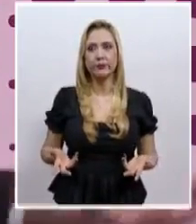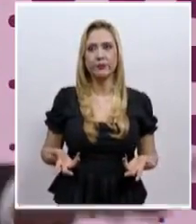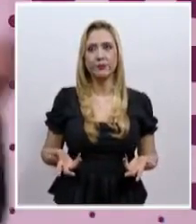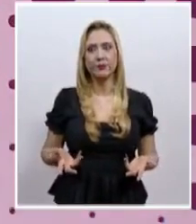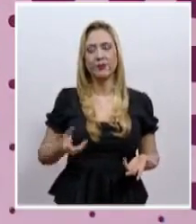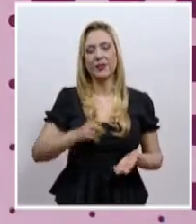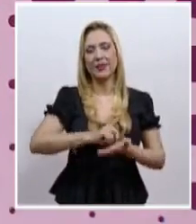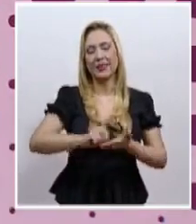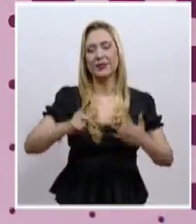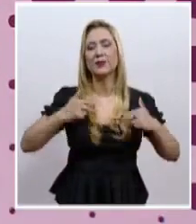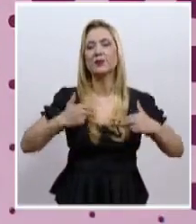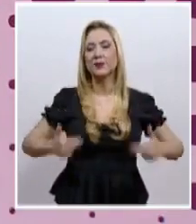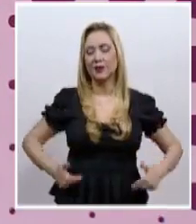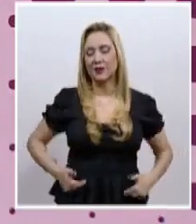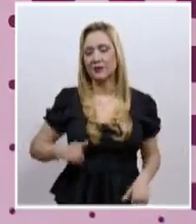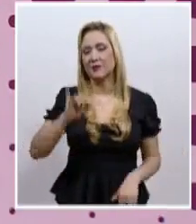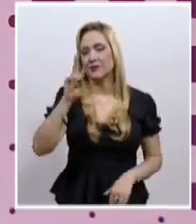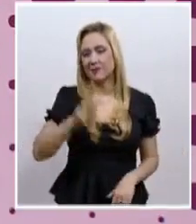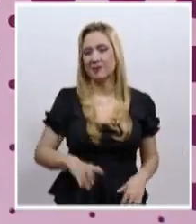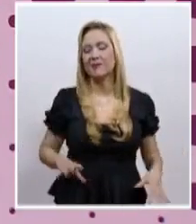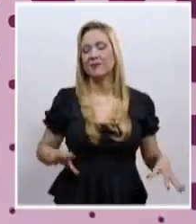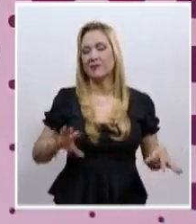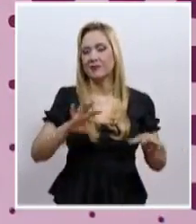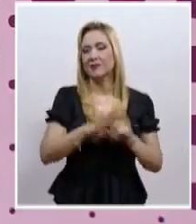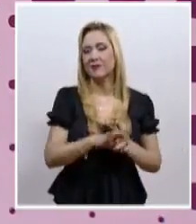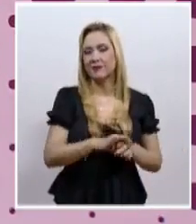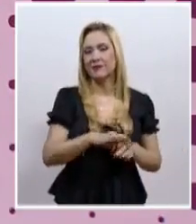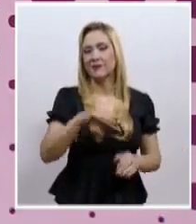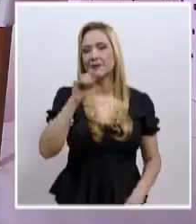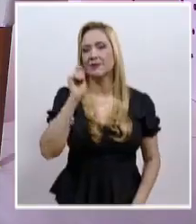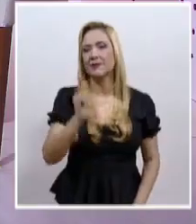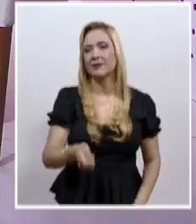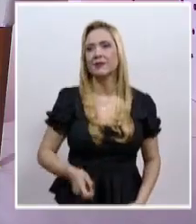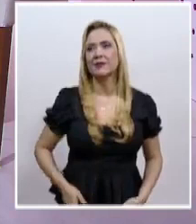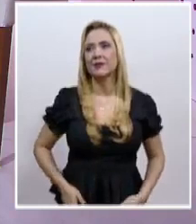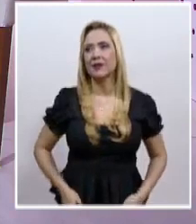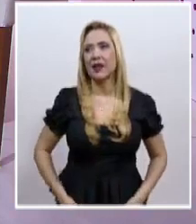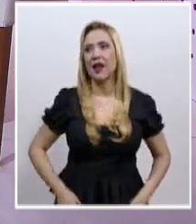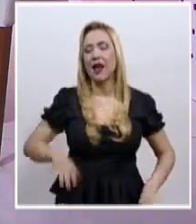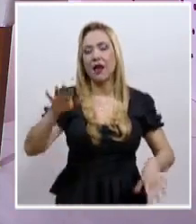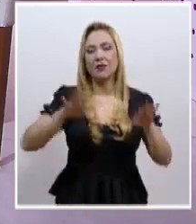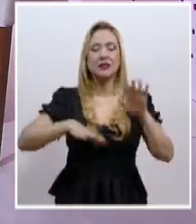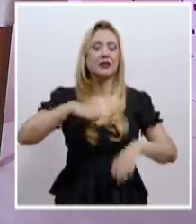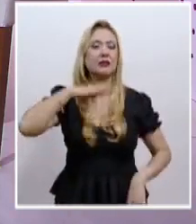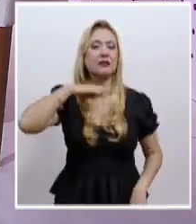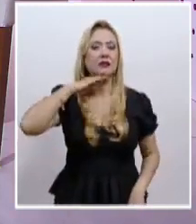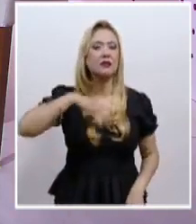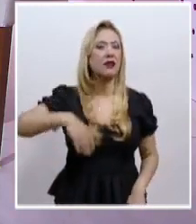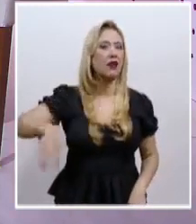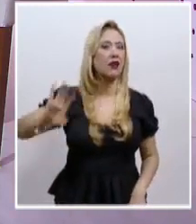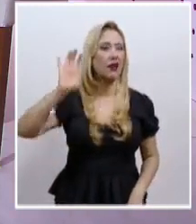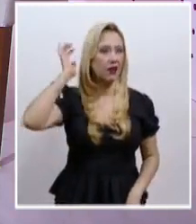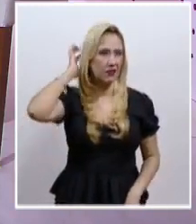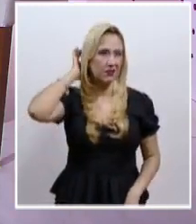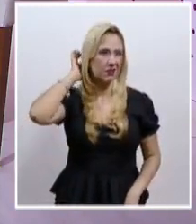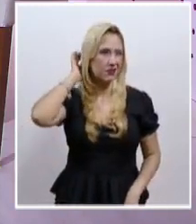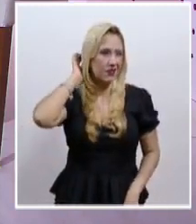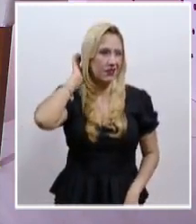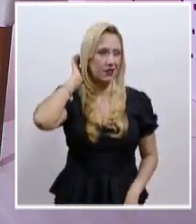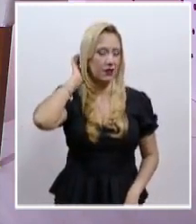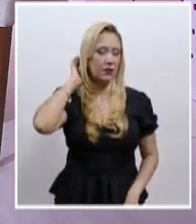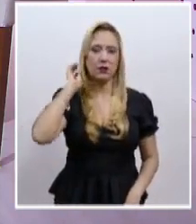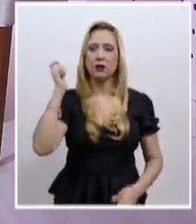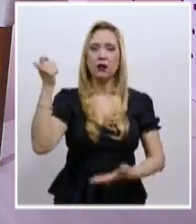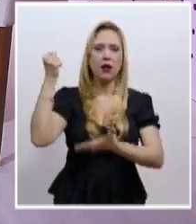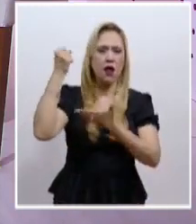de derechos humanos también creo que tiene esta otra vertiente que es que a veces descuidamos. No solo es el presupuesto para velar